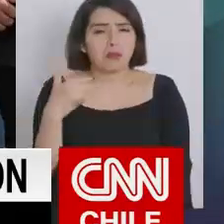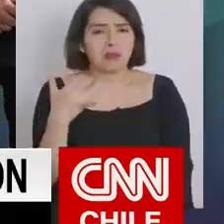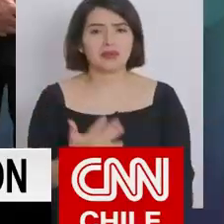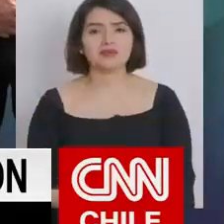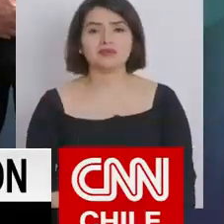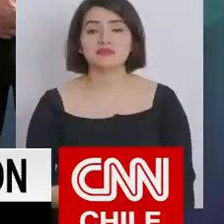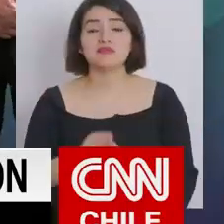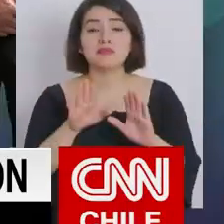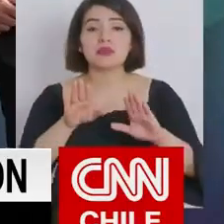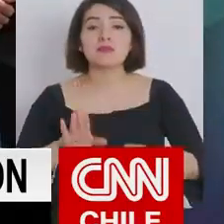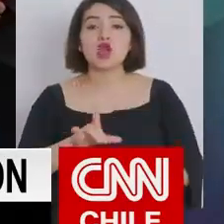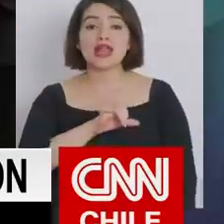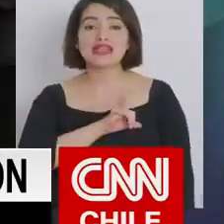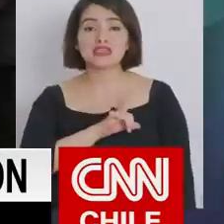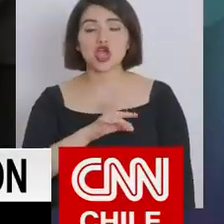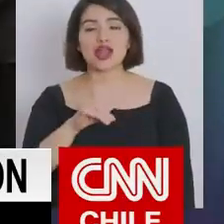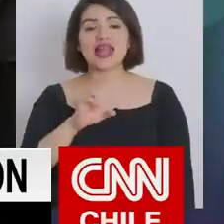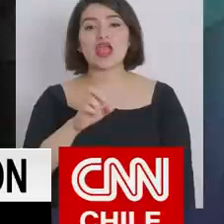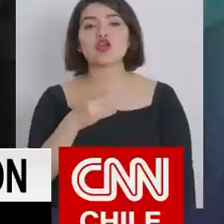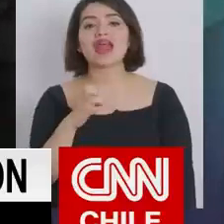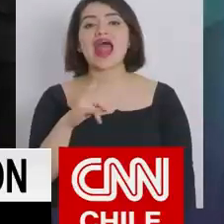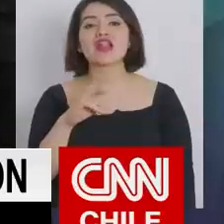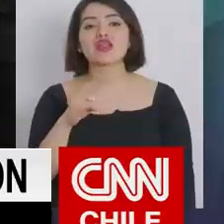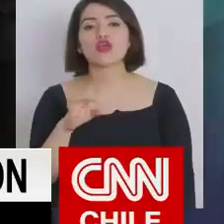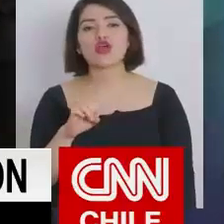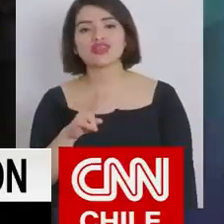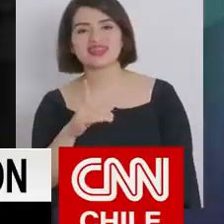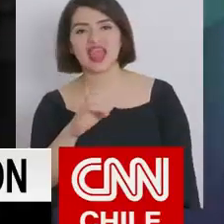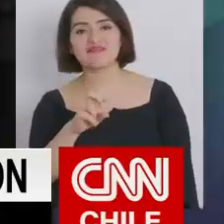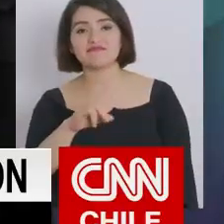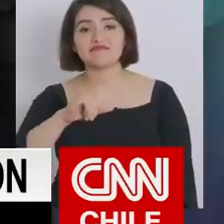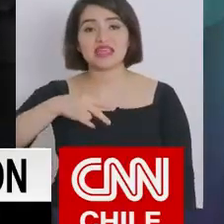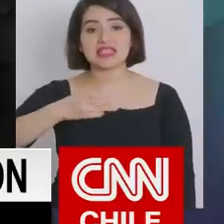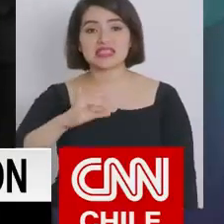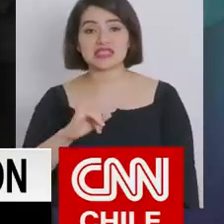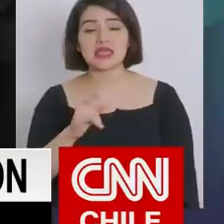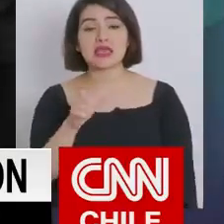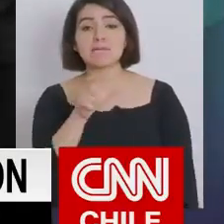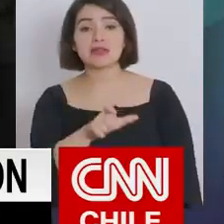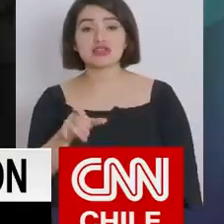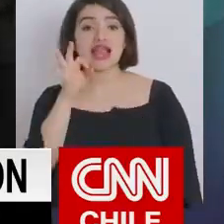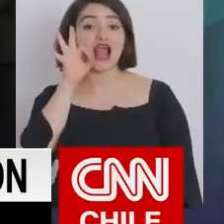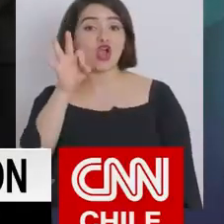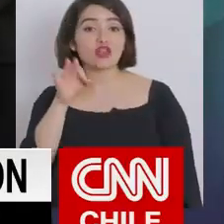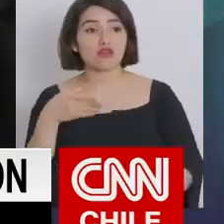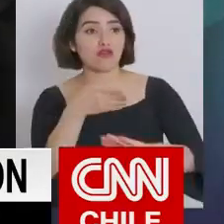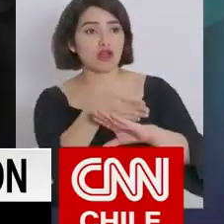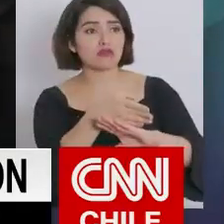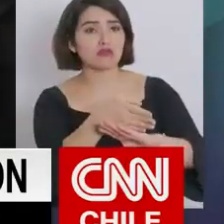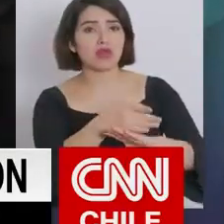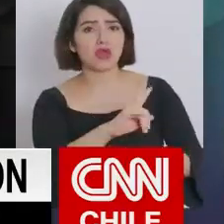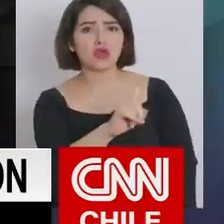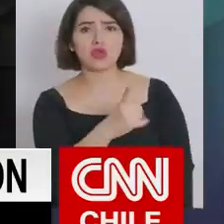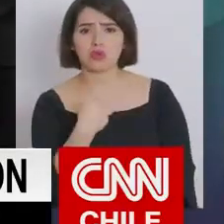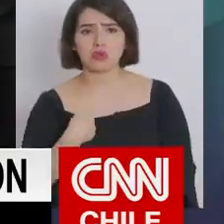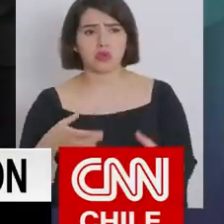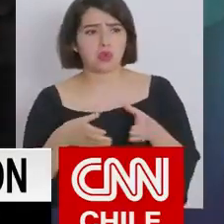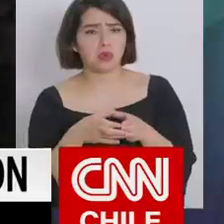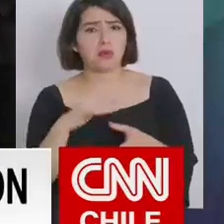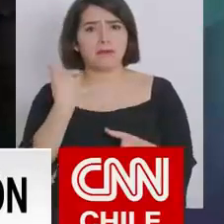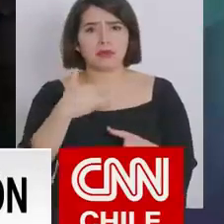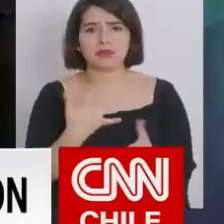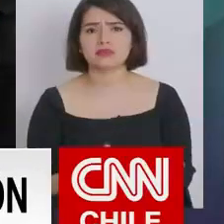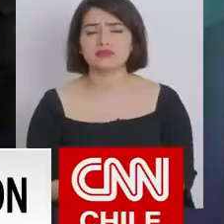ejemplo, en el Liceo Leonardo da Vinci en Las Condes. Llegaron a vacunarse personal de salud, le dijeron que no era prioritario. Y lo otro, en